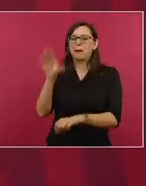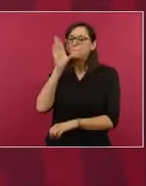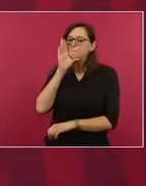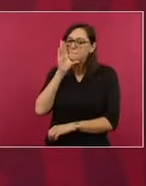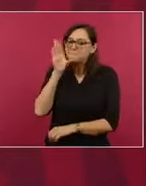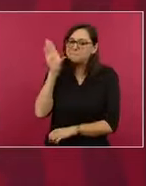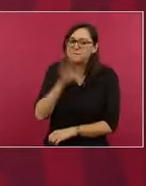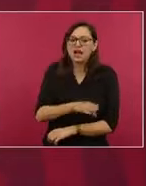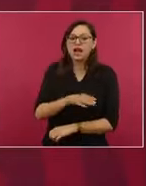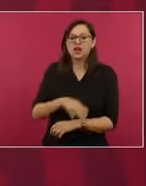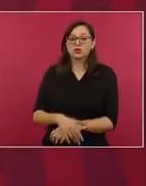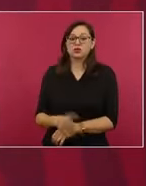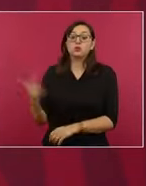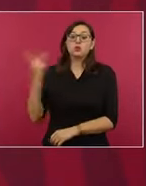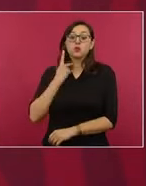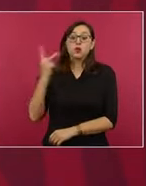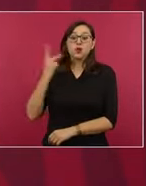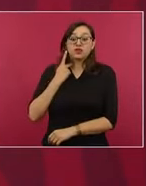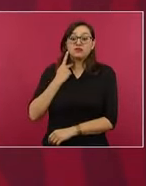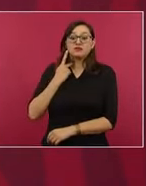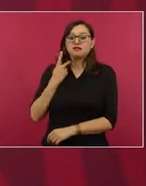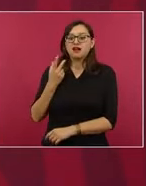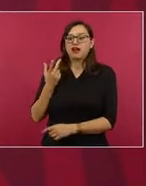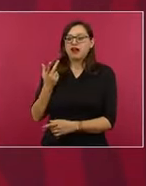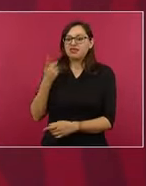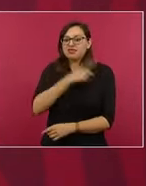inventó para evitar la guerra.